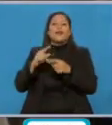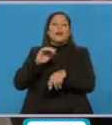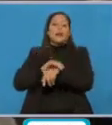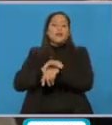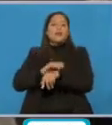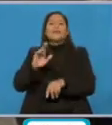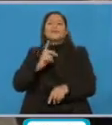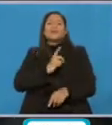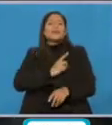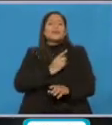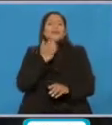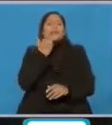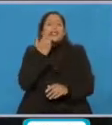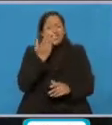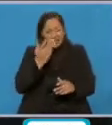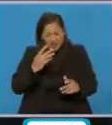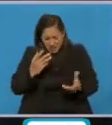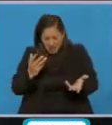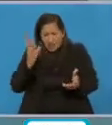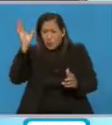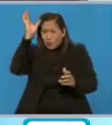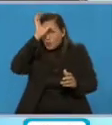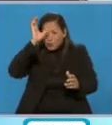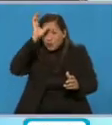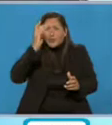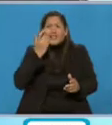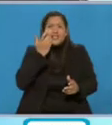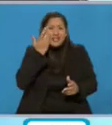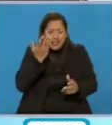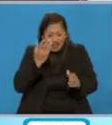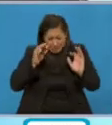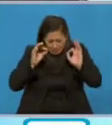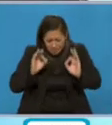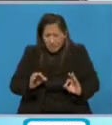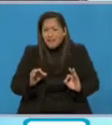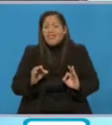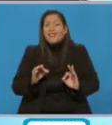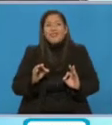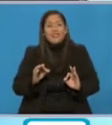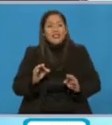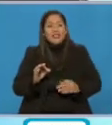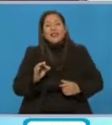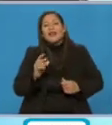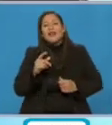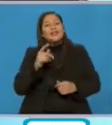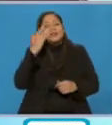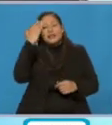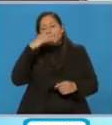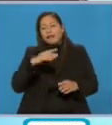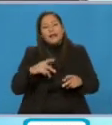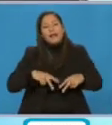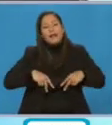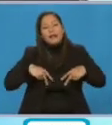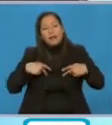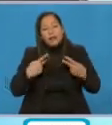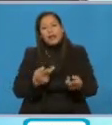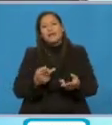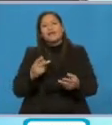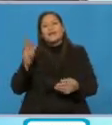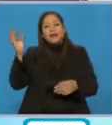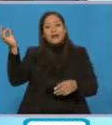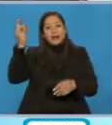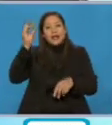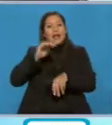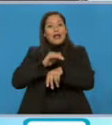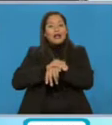búsqueda de identidad que muchos adolescentes tenemos en ese entonces, donde somos muy frágiles, Claro. influenciables por amigos y